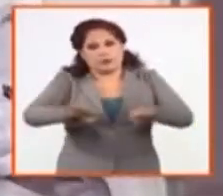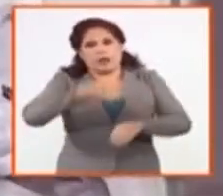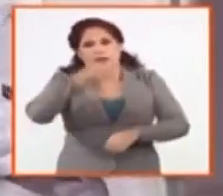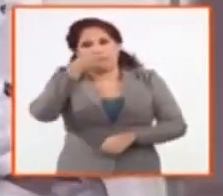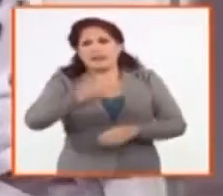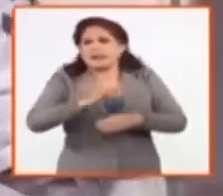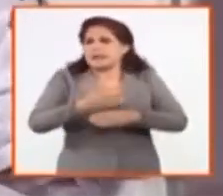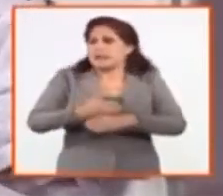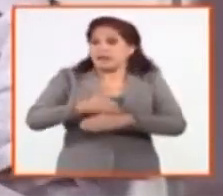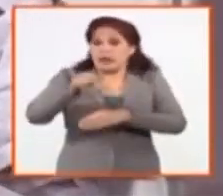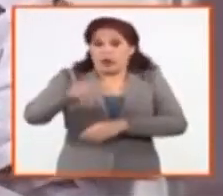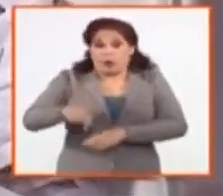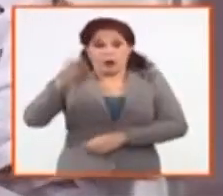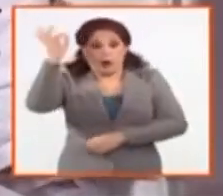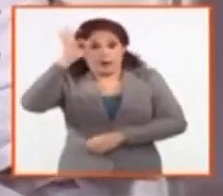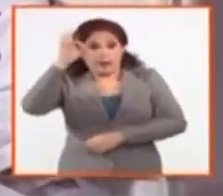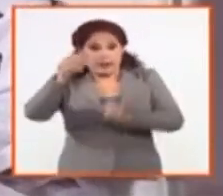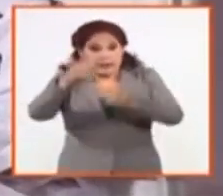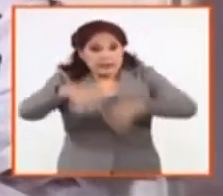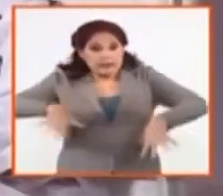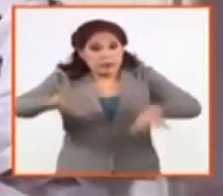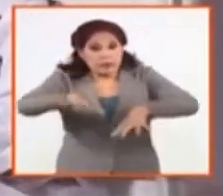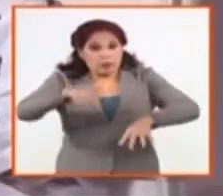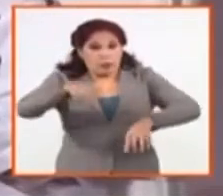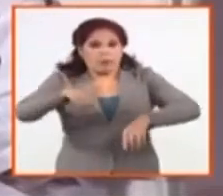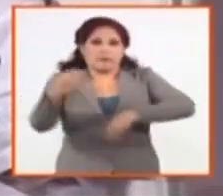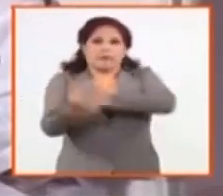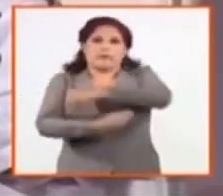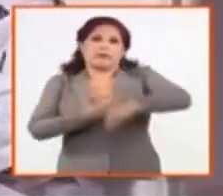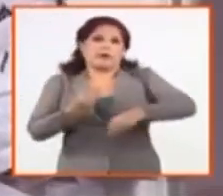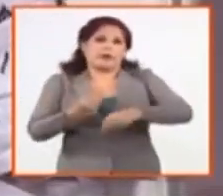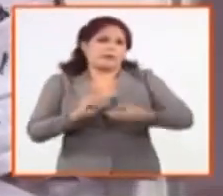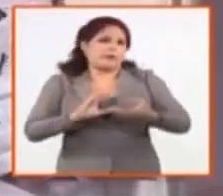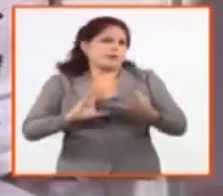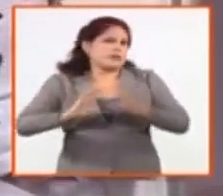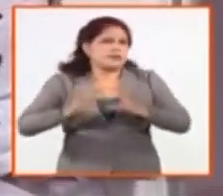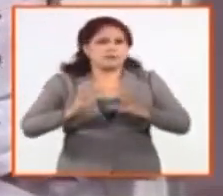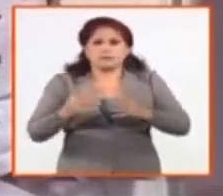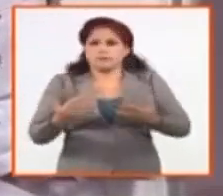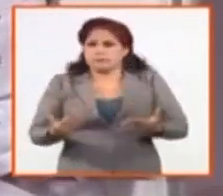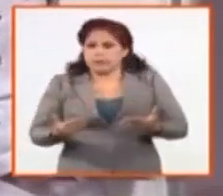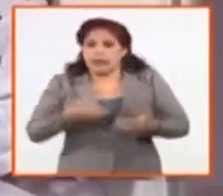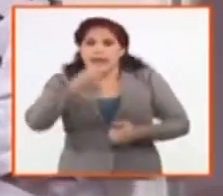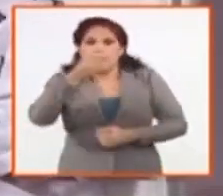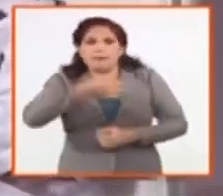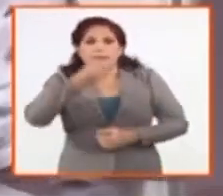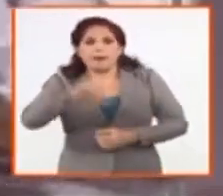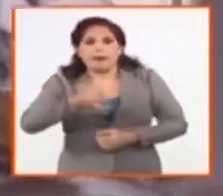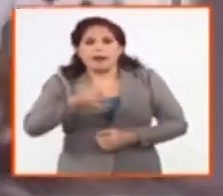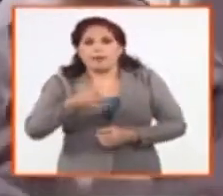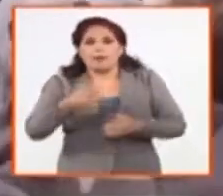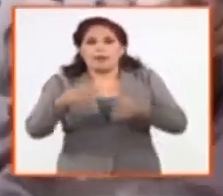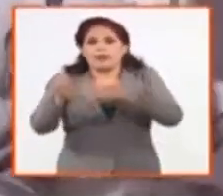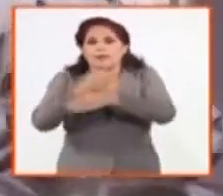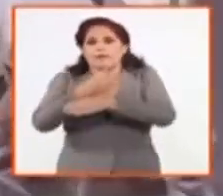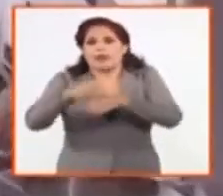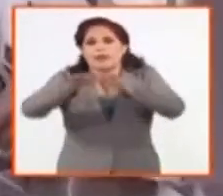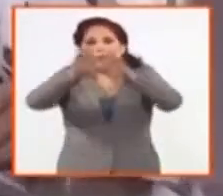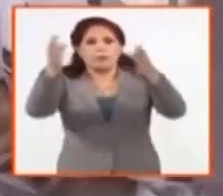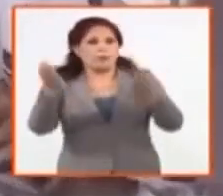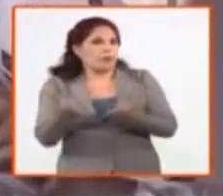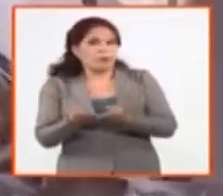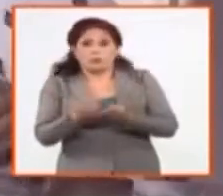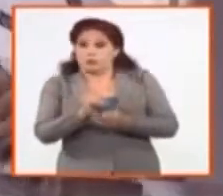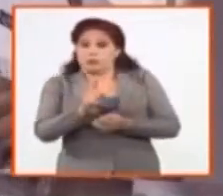hoy Afganistán en este contexto de transición? Porque ya no hablamos de bipolaridad, estamos hablando de Estados Unidos,